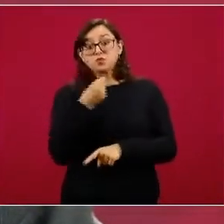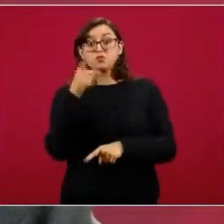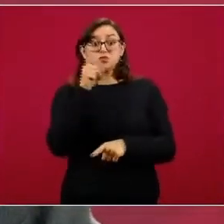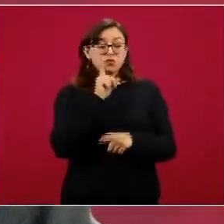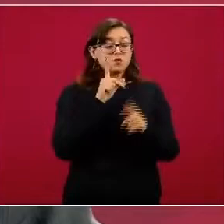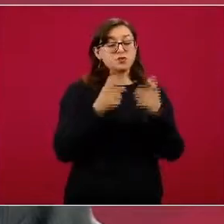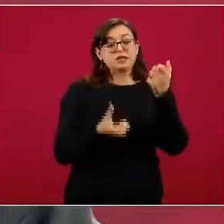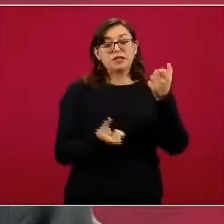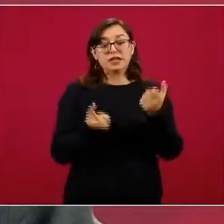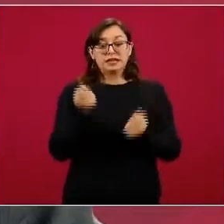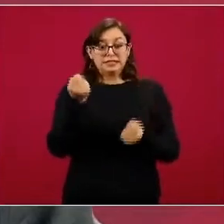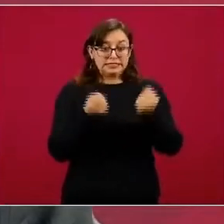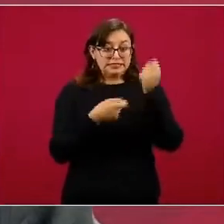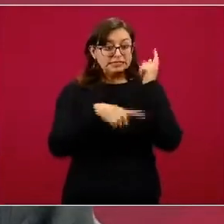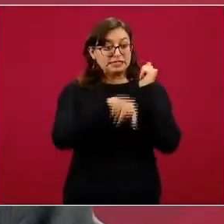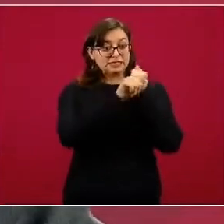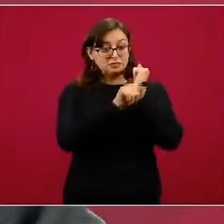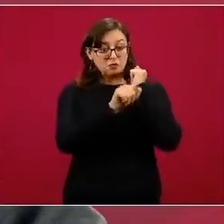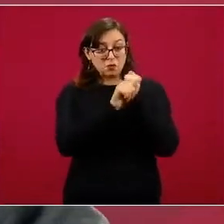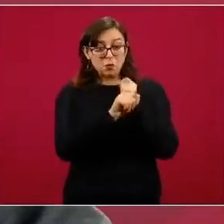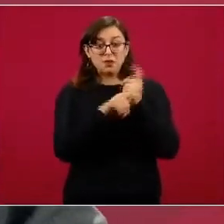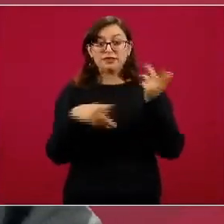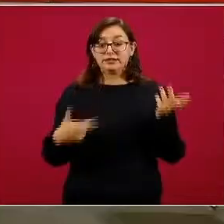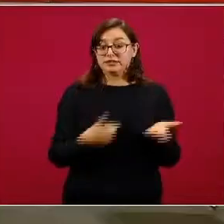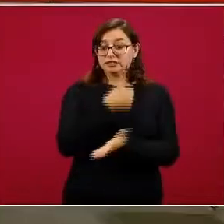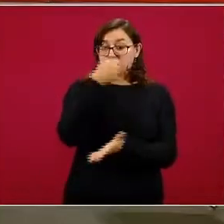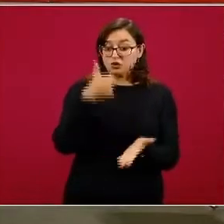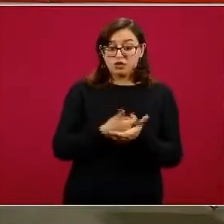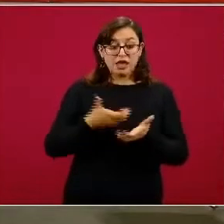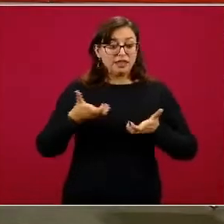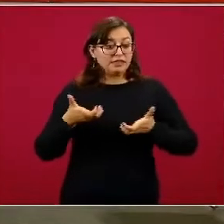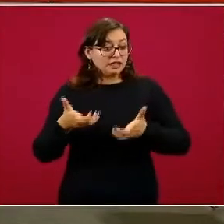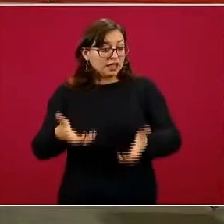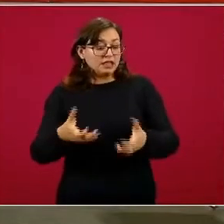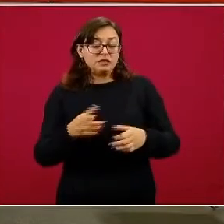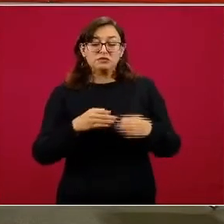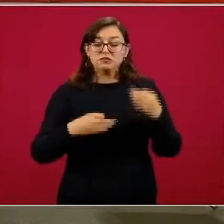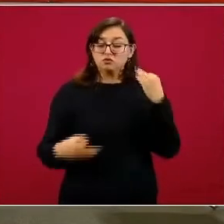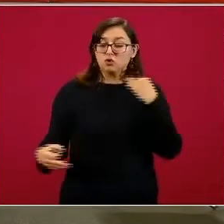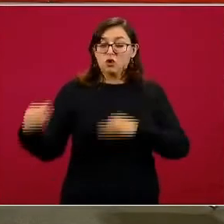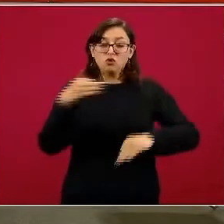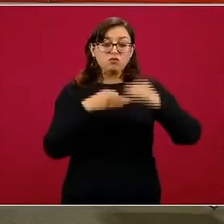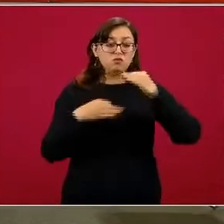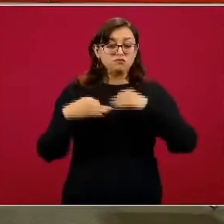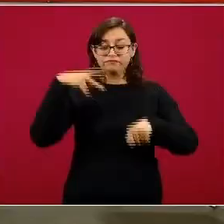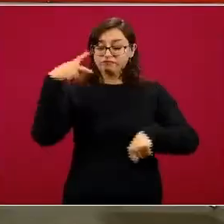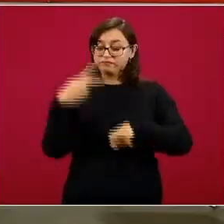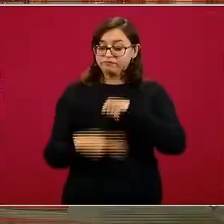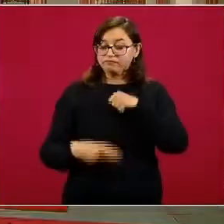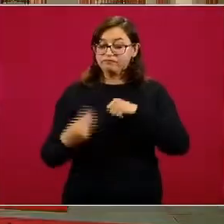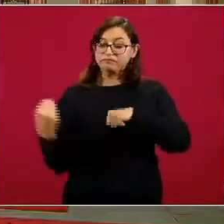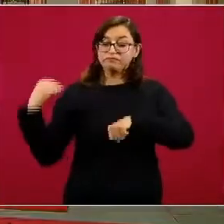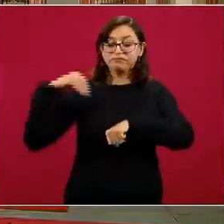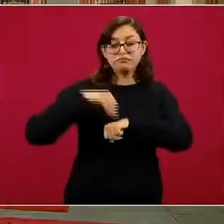transporte público, tanto en las ciudades como en las carreteras, asumieron riesgos adicionales.